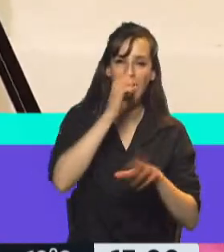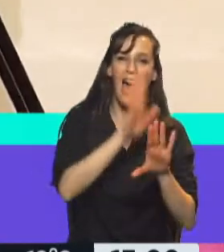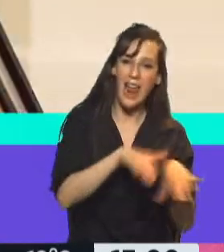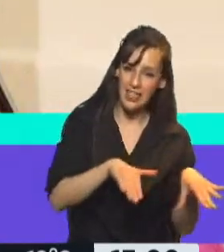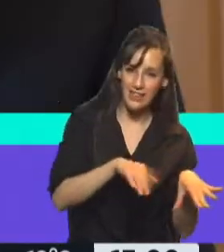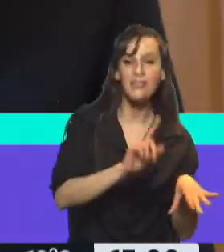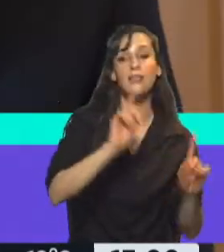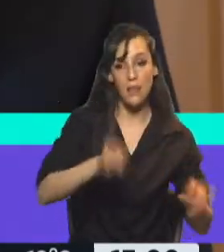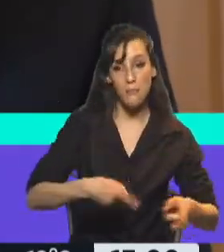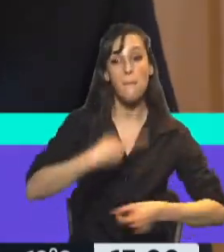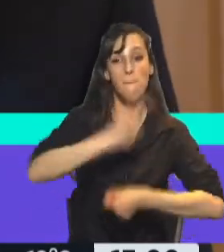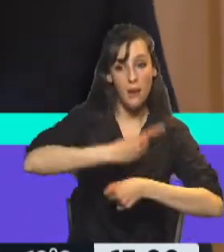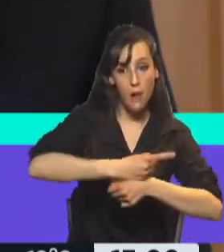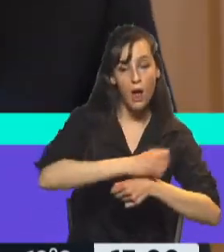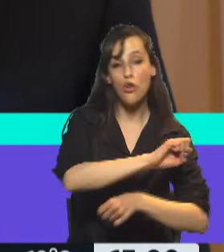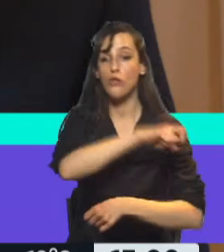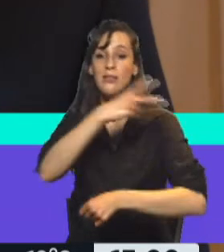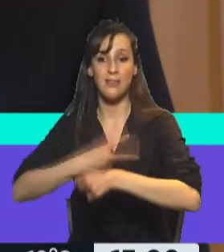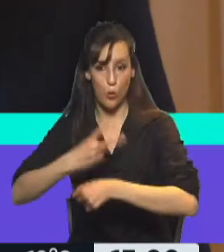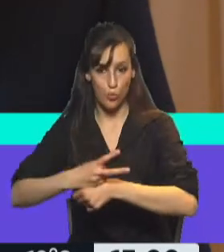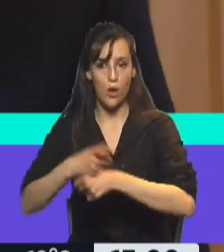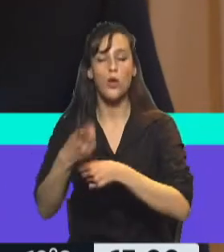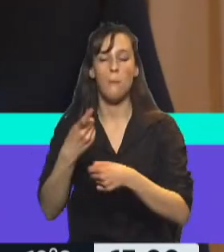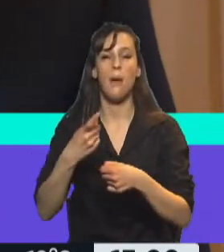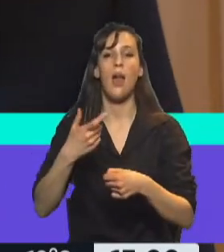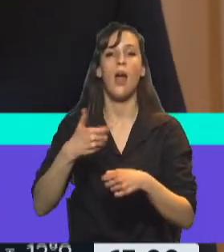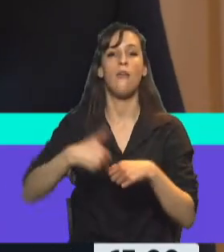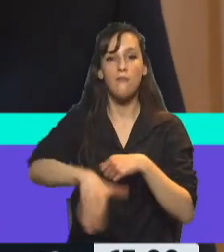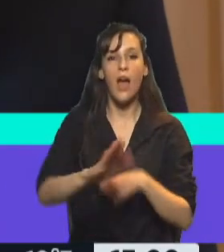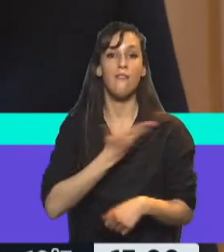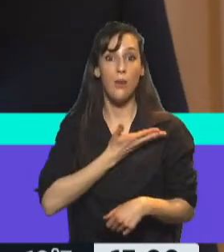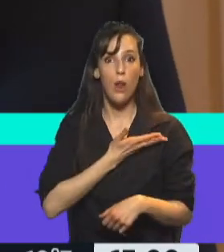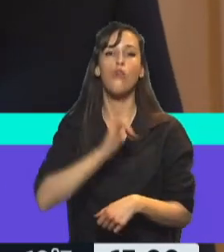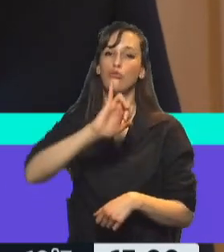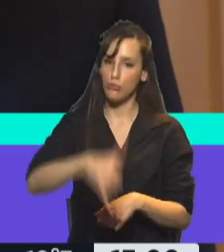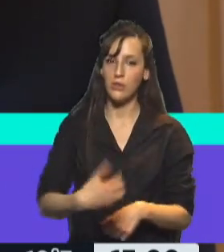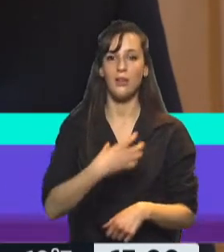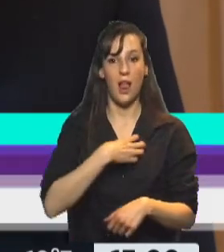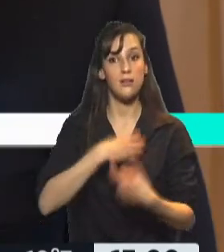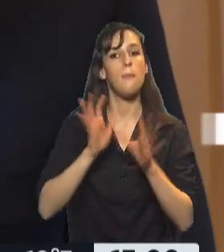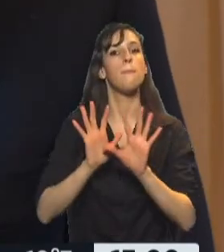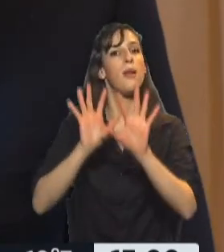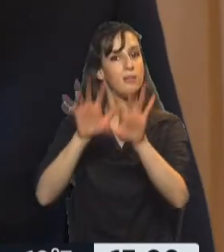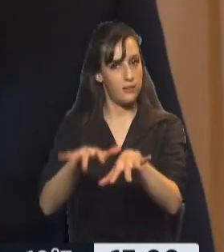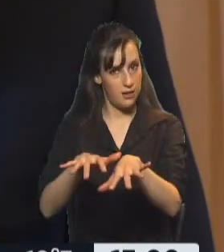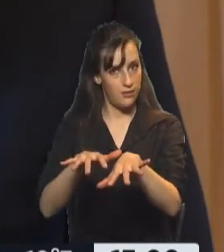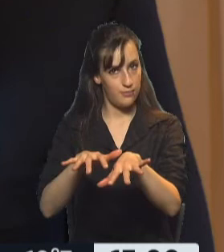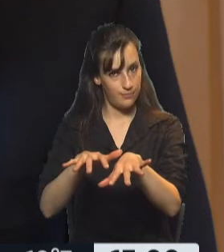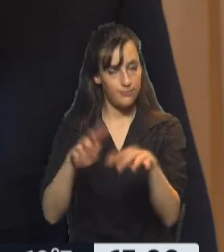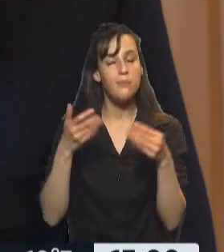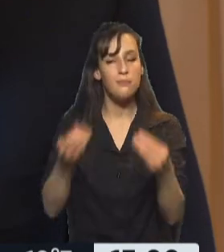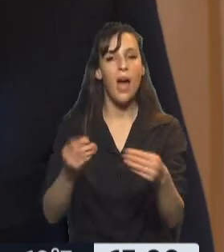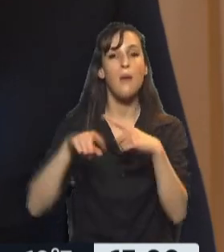y el secundario para que también tengan presencialidad en el mes de febrero y que eso le permita enfrentar el nivel siguiente